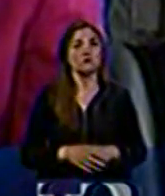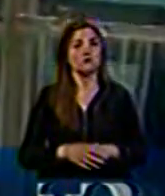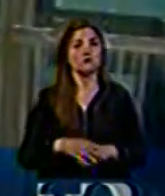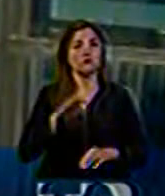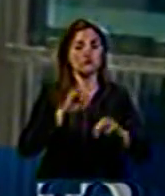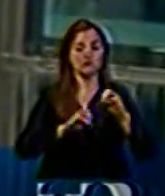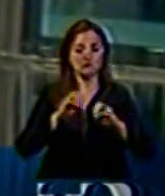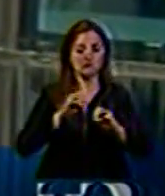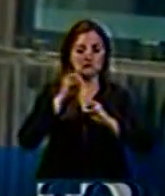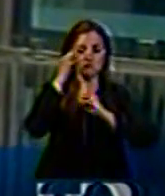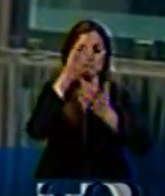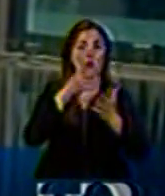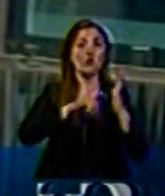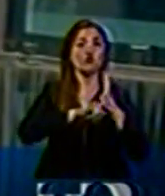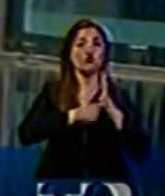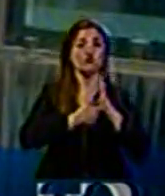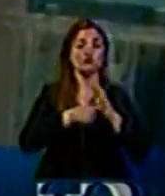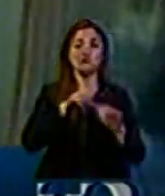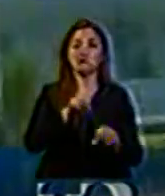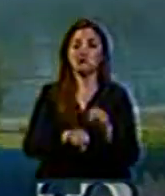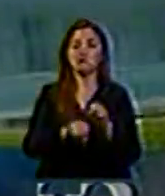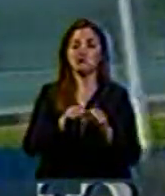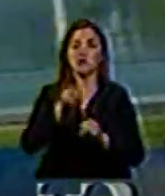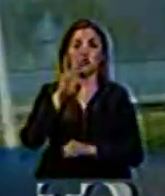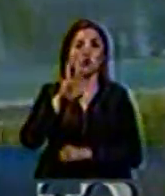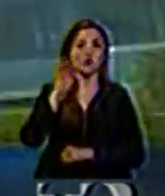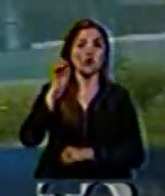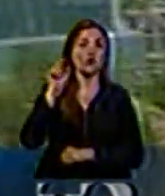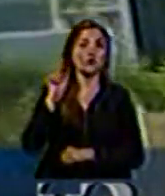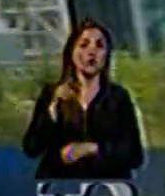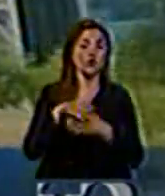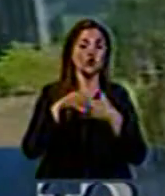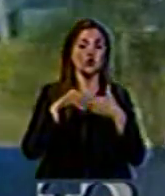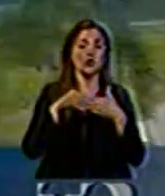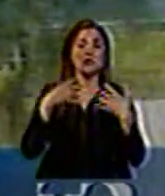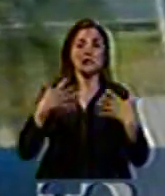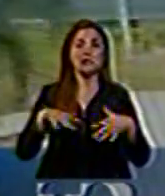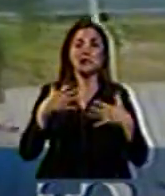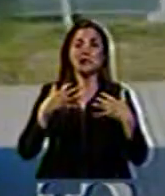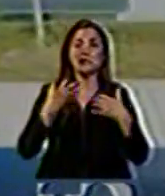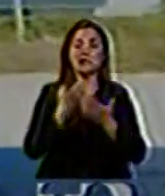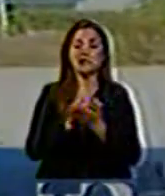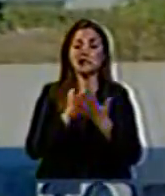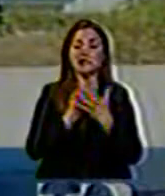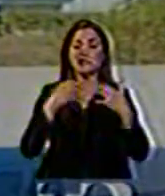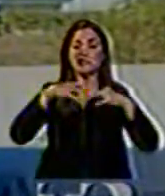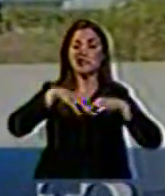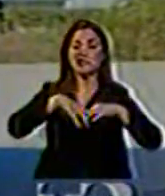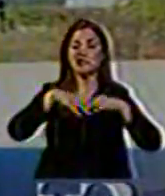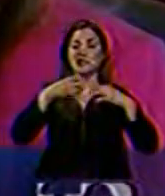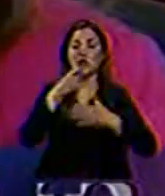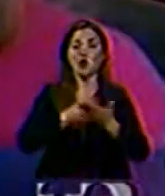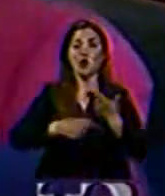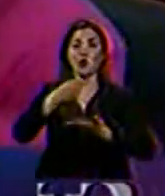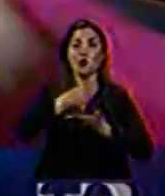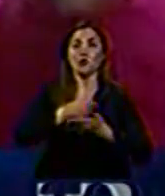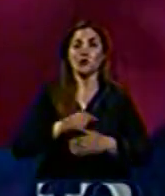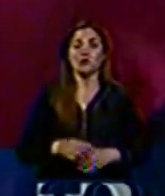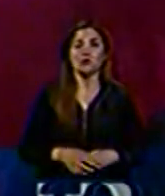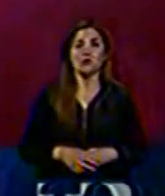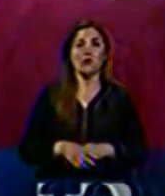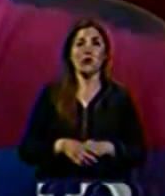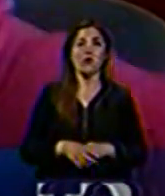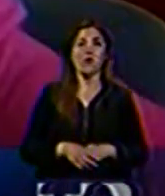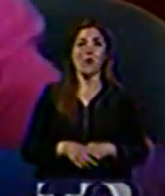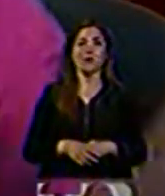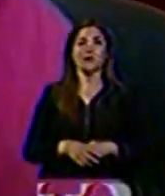informe de Contraloría que identifica un perjuicio superior a los $400,000 solo en la función judicial del Guayas. No quiero hablar de